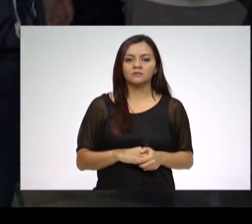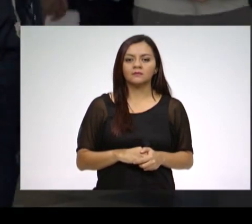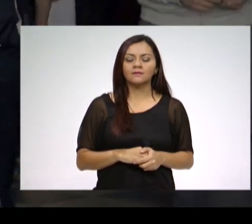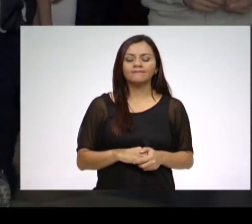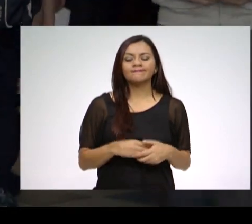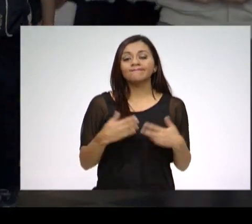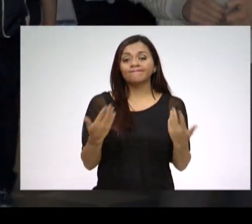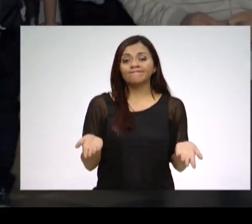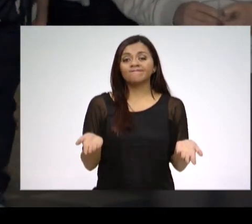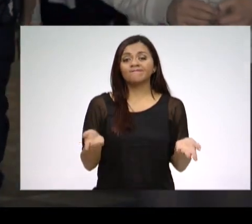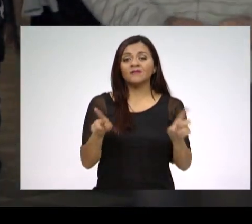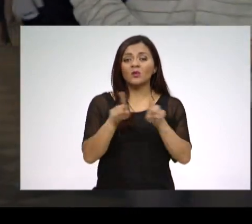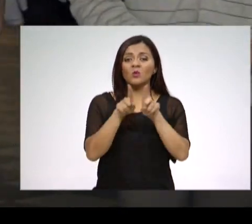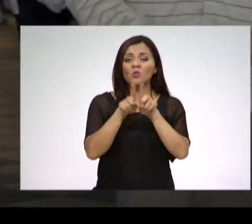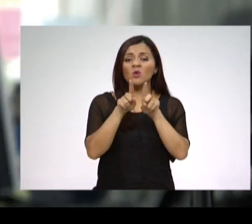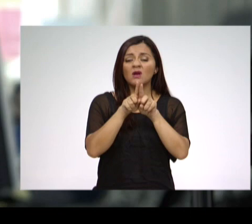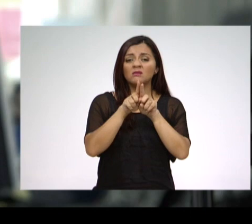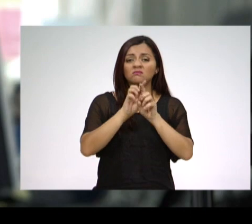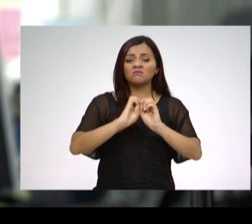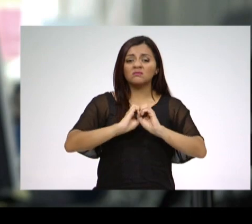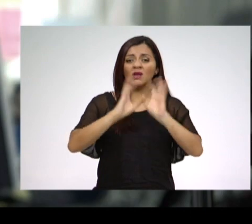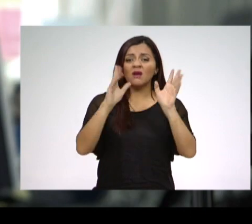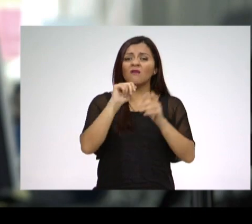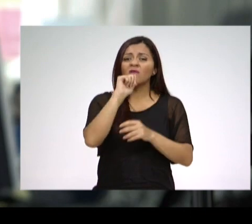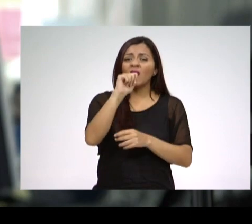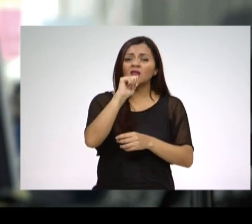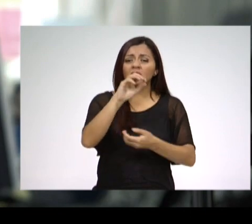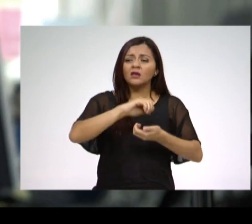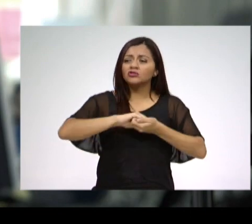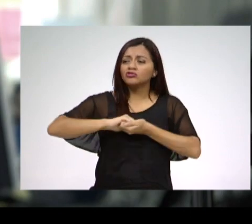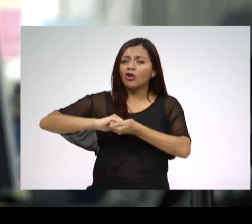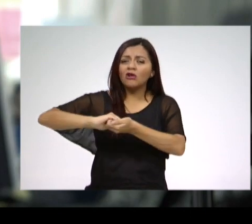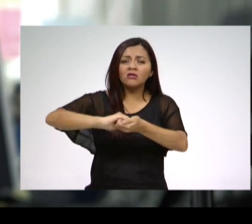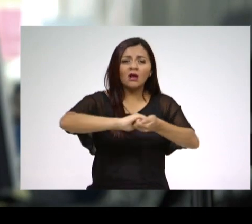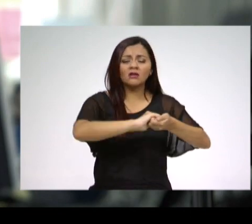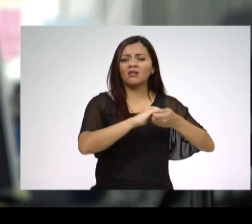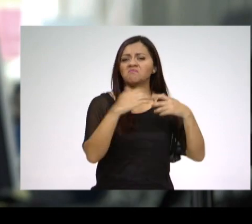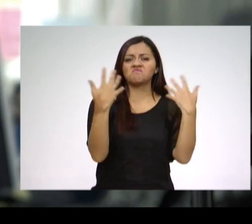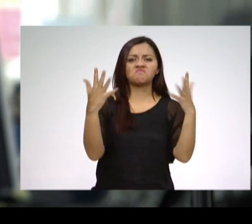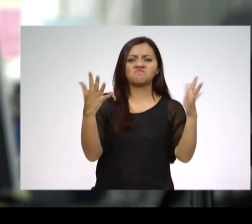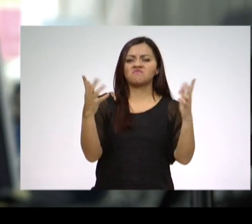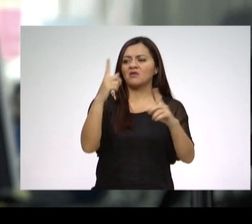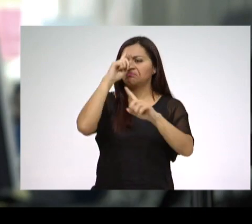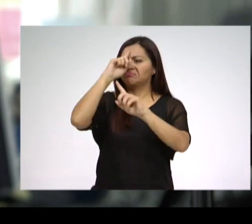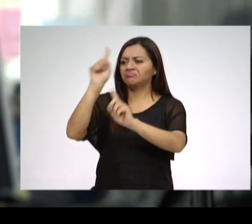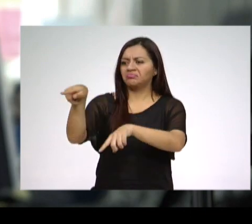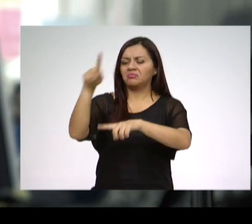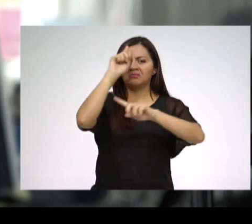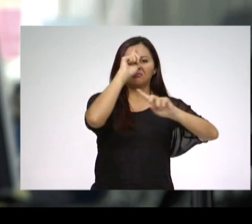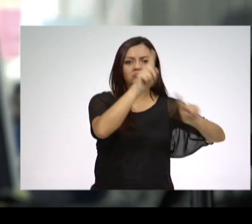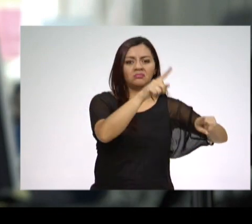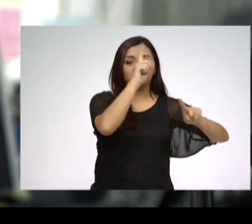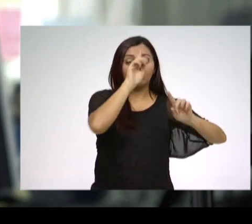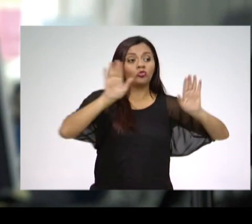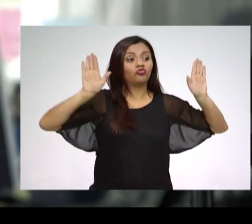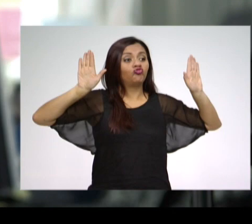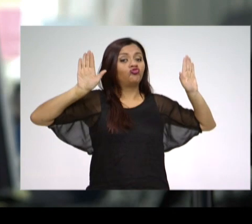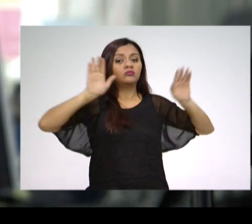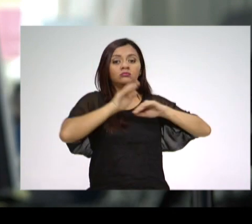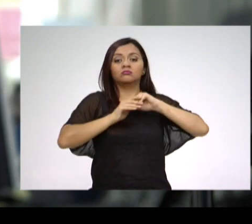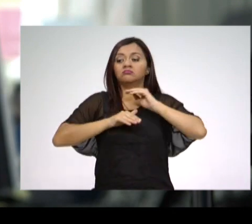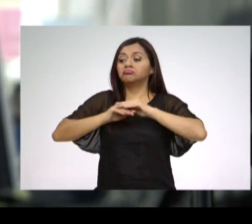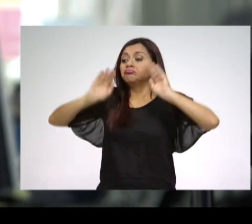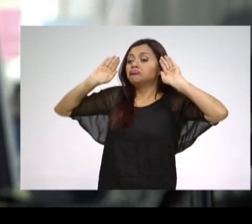Creo que también esa es una muestra de la poca solidaridad que tenemos ahora también socialmente, que no solamente